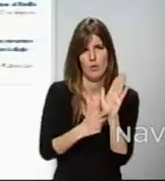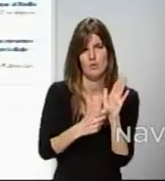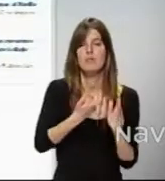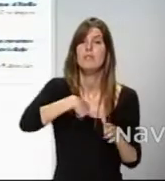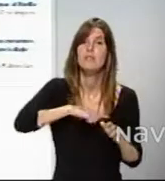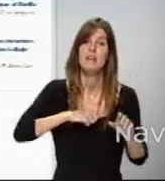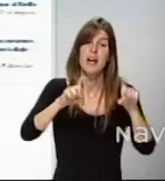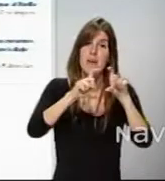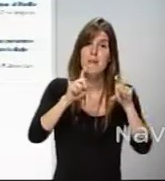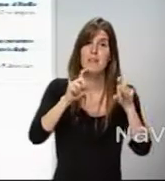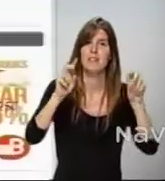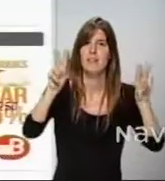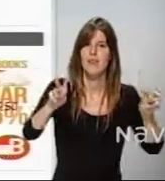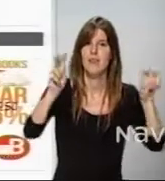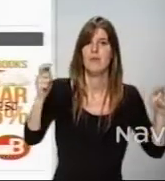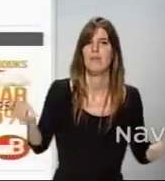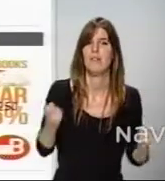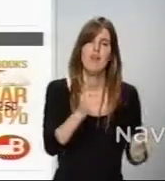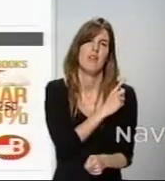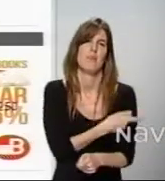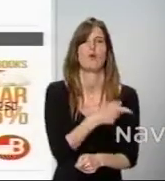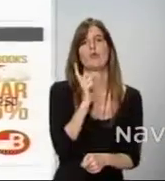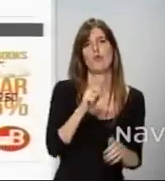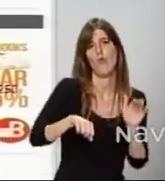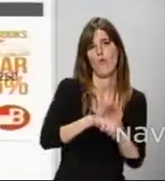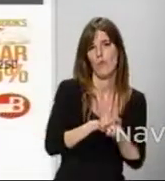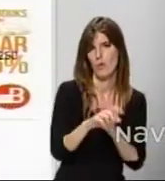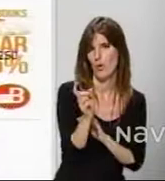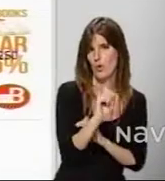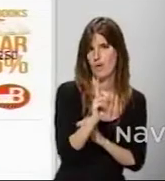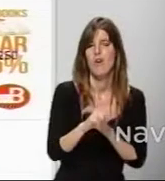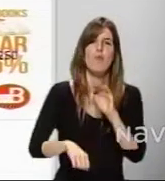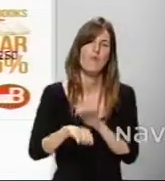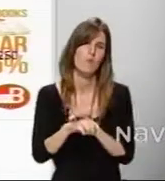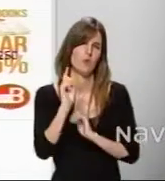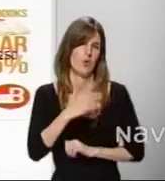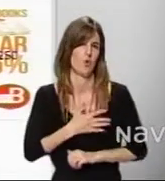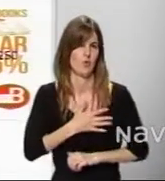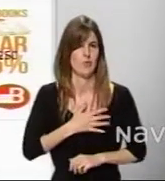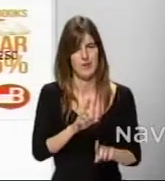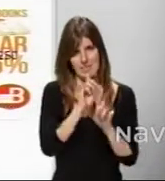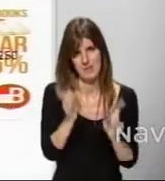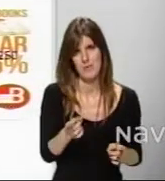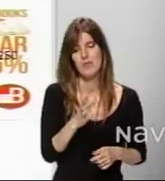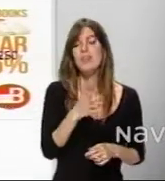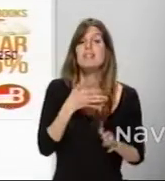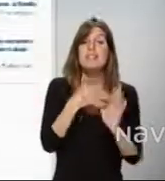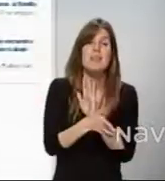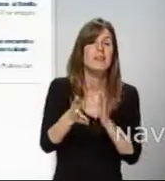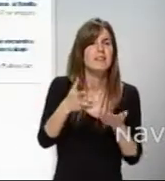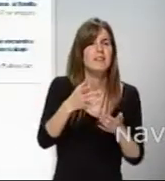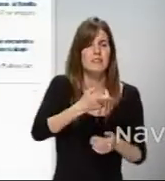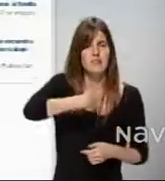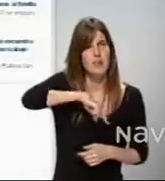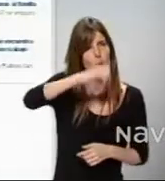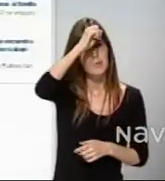decimos que no todo el deporte es fútbol y no todo el fútbol es osasuna. Con esto quiero decir que para nosotros todos los deportes son